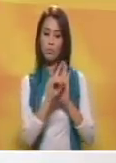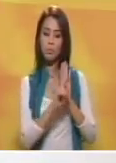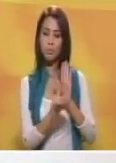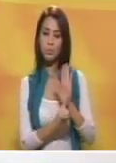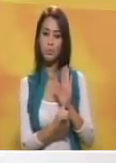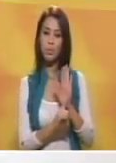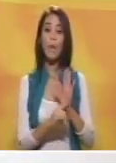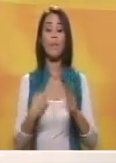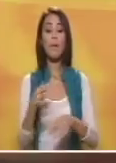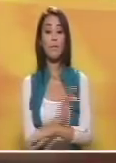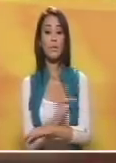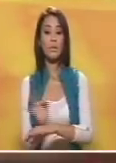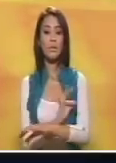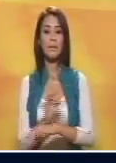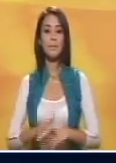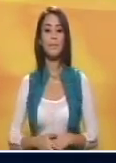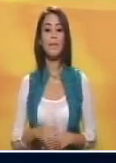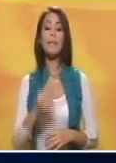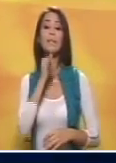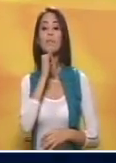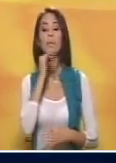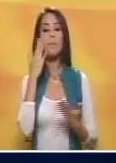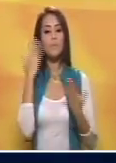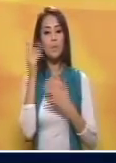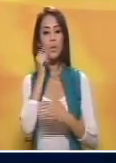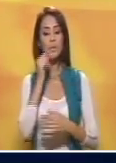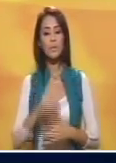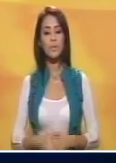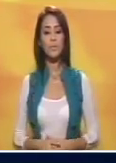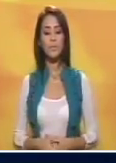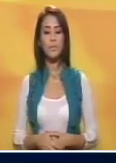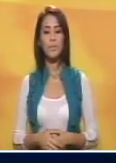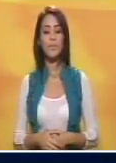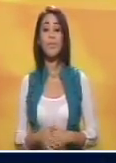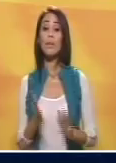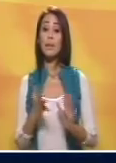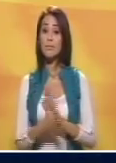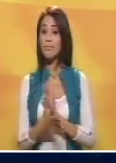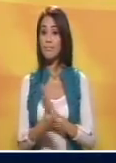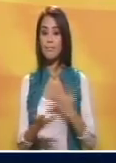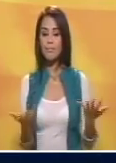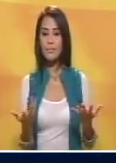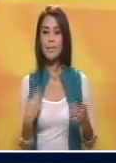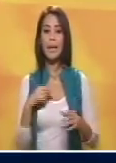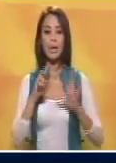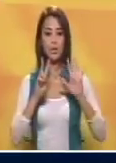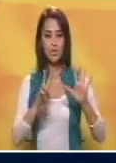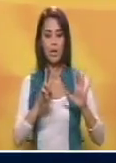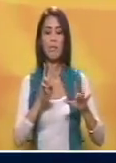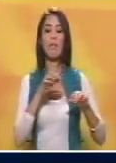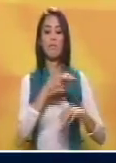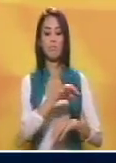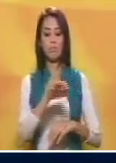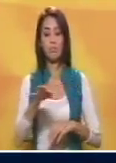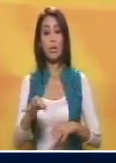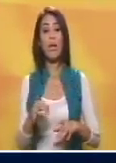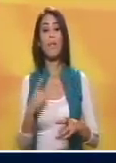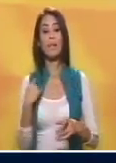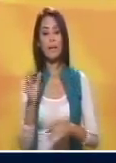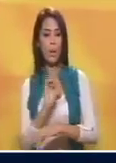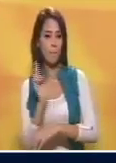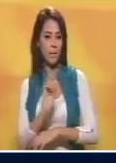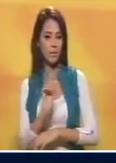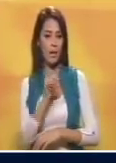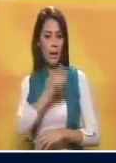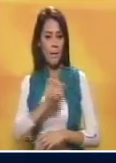fronterizos. Así lo indicó el director del ente migratorio, Christian Kruger Sarmiento, resaltando que en los 7 puntos de control con Venezuela el flujo